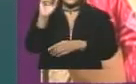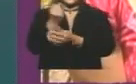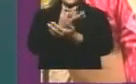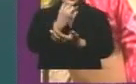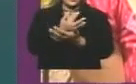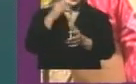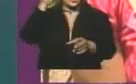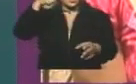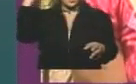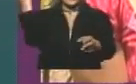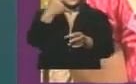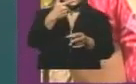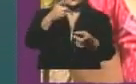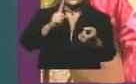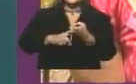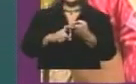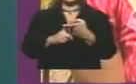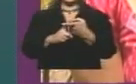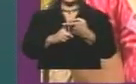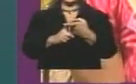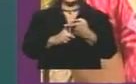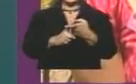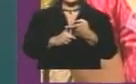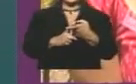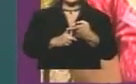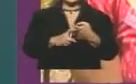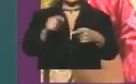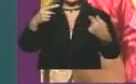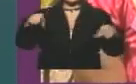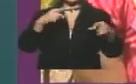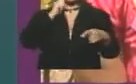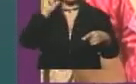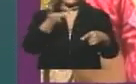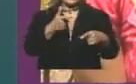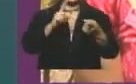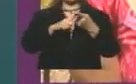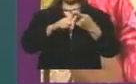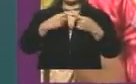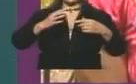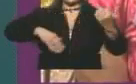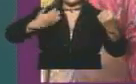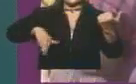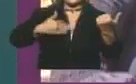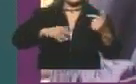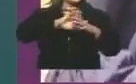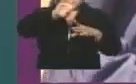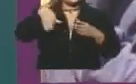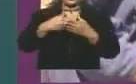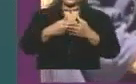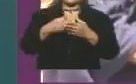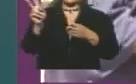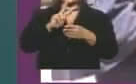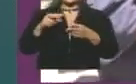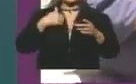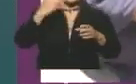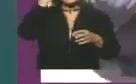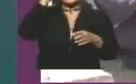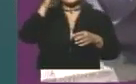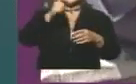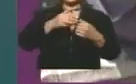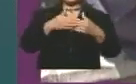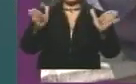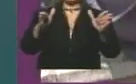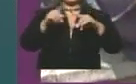en Apure, podemos la música venezolana como tal, el joropo, porque todas son músicas venezolanas. ¿Cree usted que la